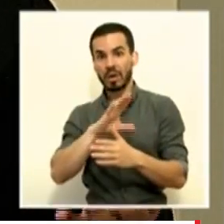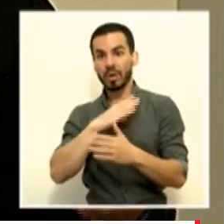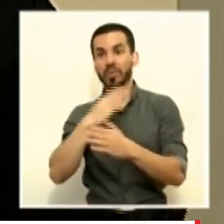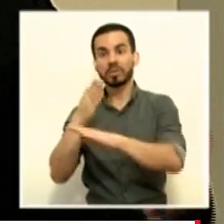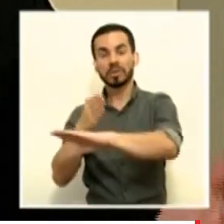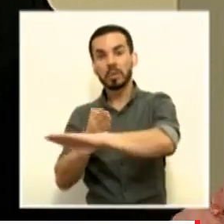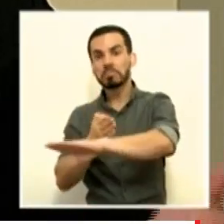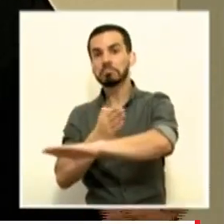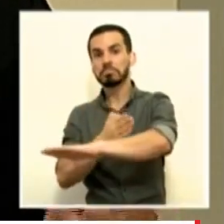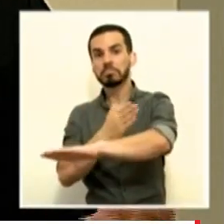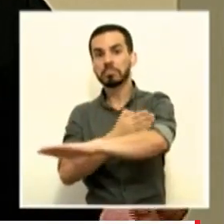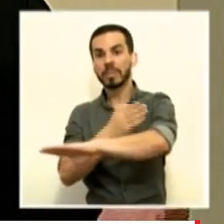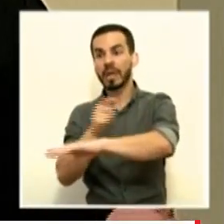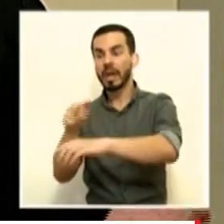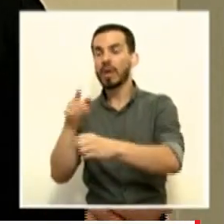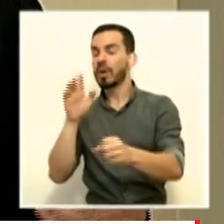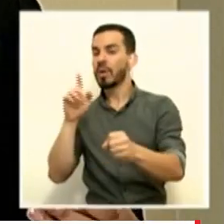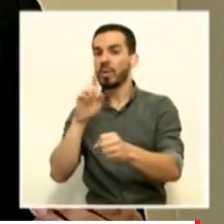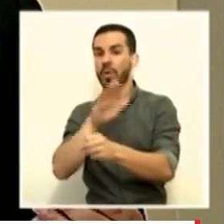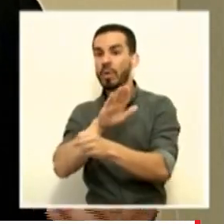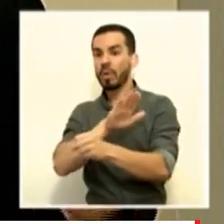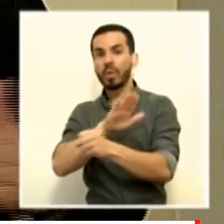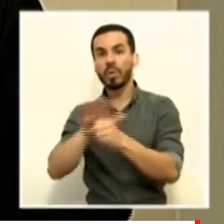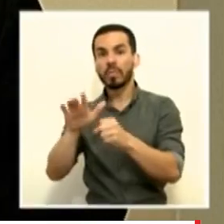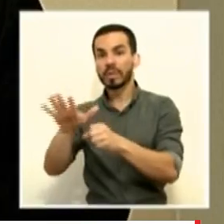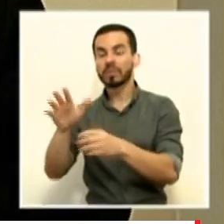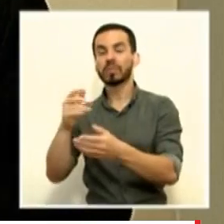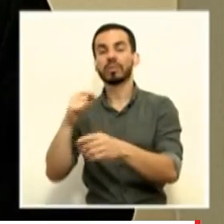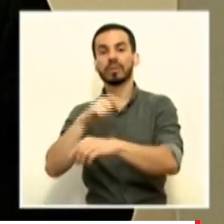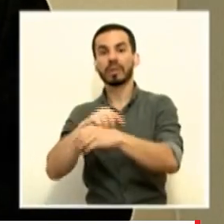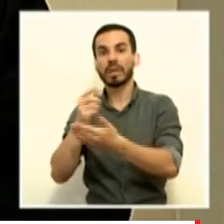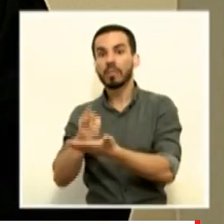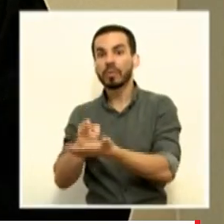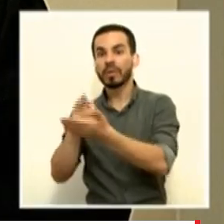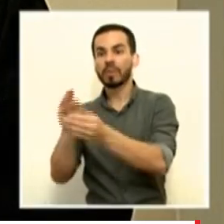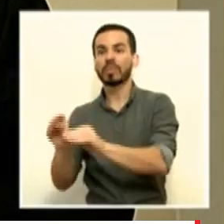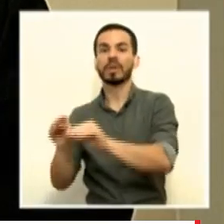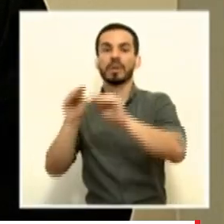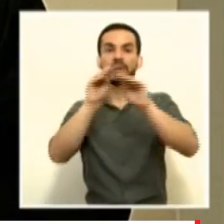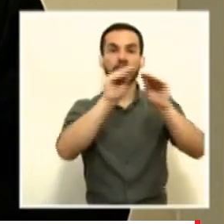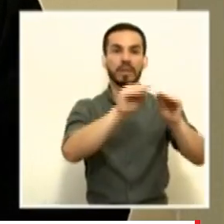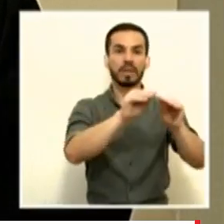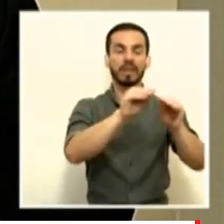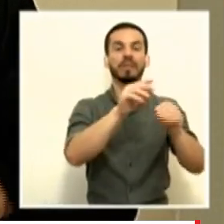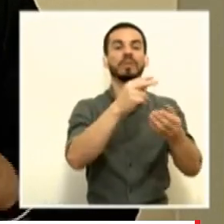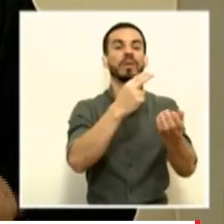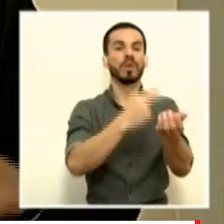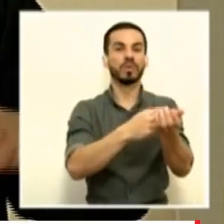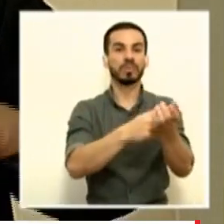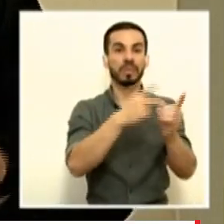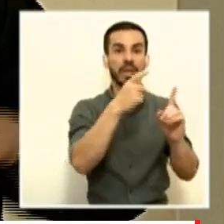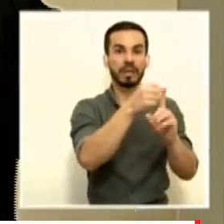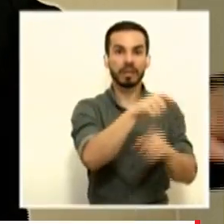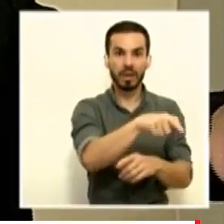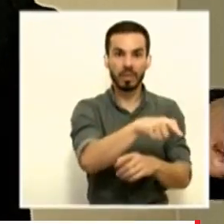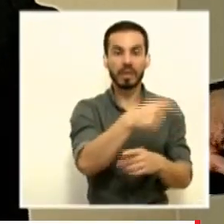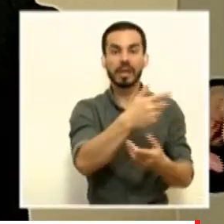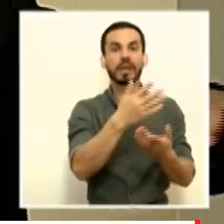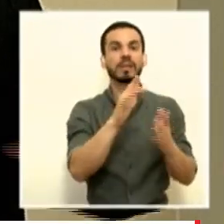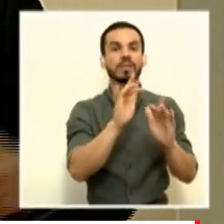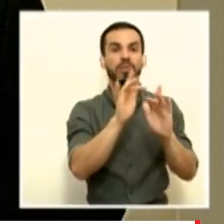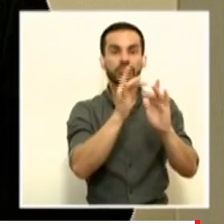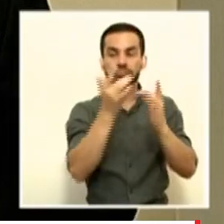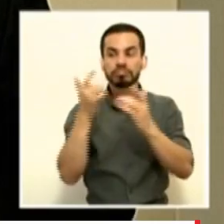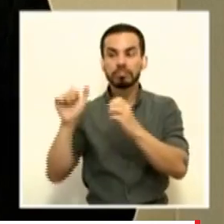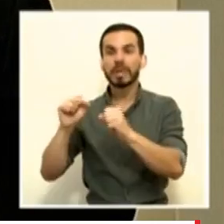la mejoría, van a completar su periodo de recuperación en las camas del Hospital del Trauma. Entonces esto nos va a permitir ir desahogando